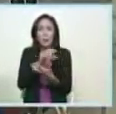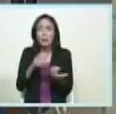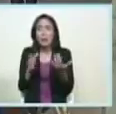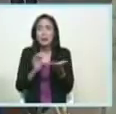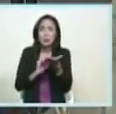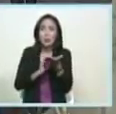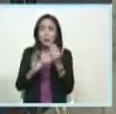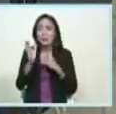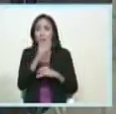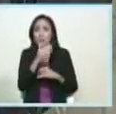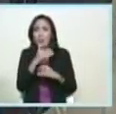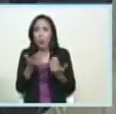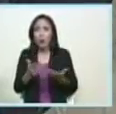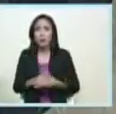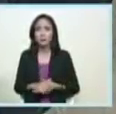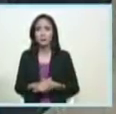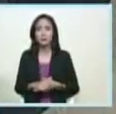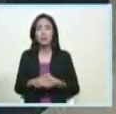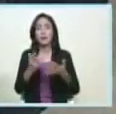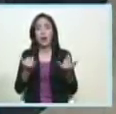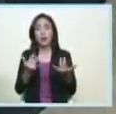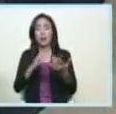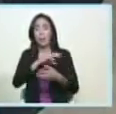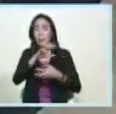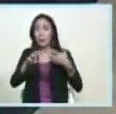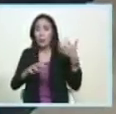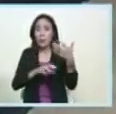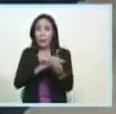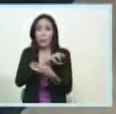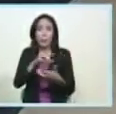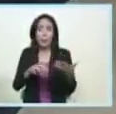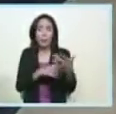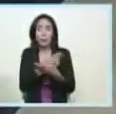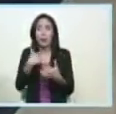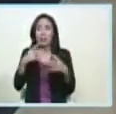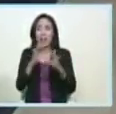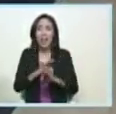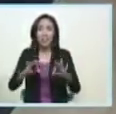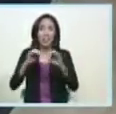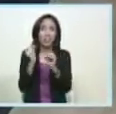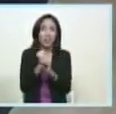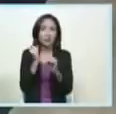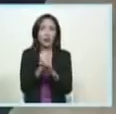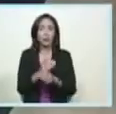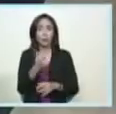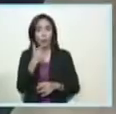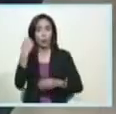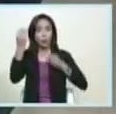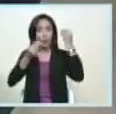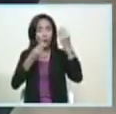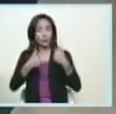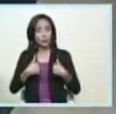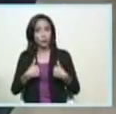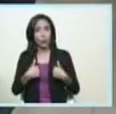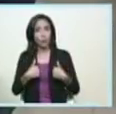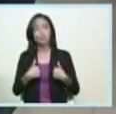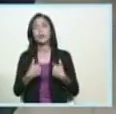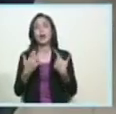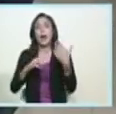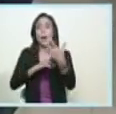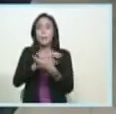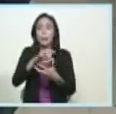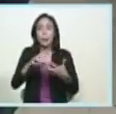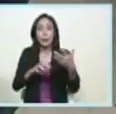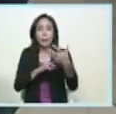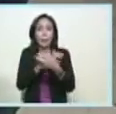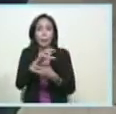soluciones la verdadera crisis es la crisis de la incompetencia digo yo la crisis del